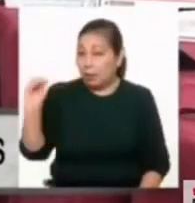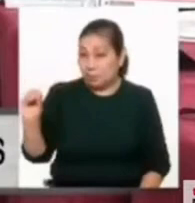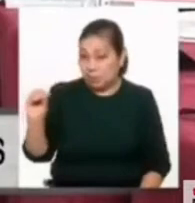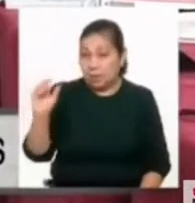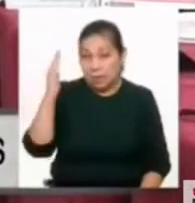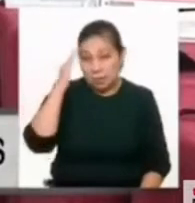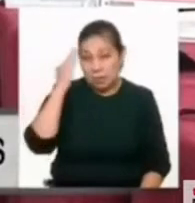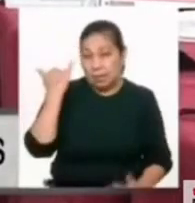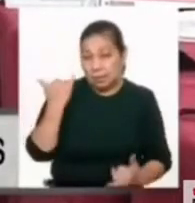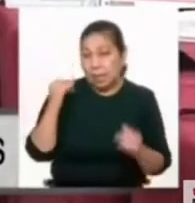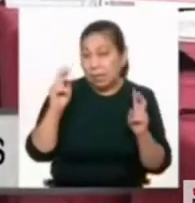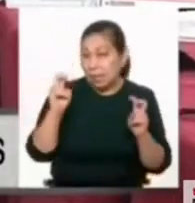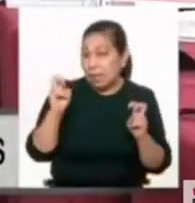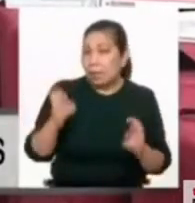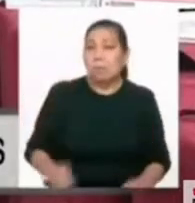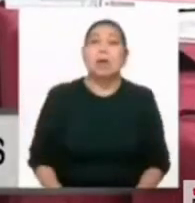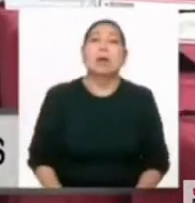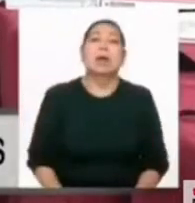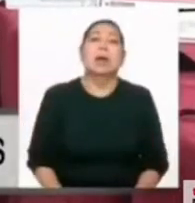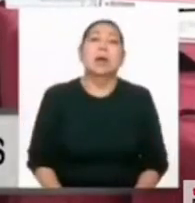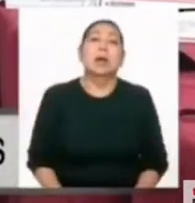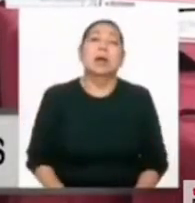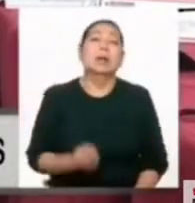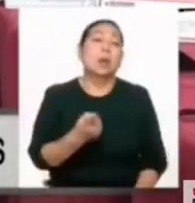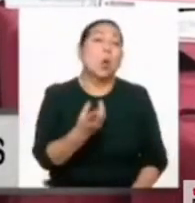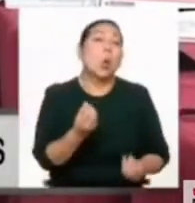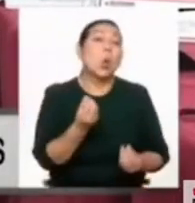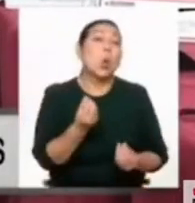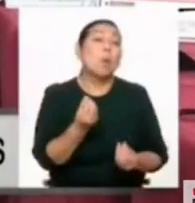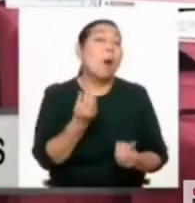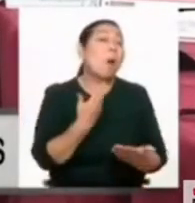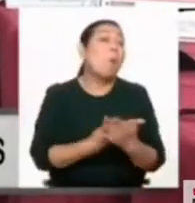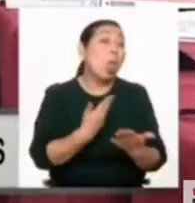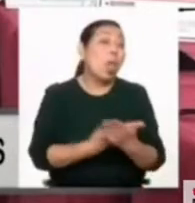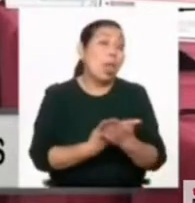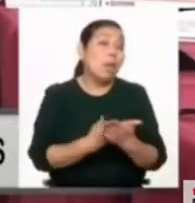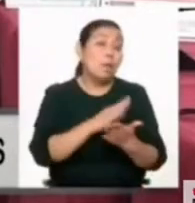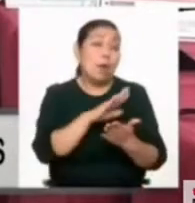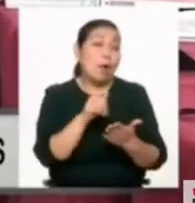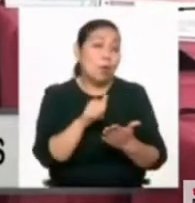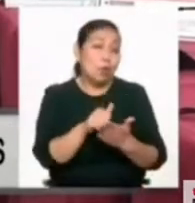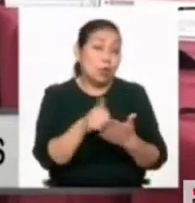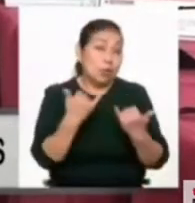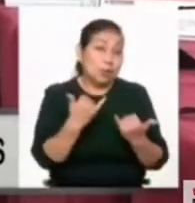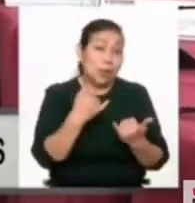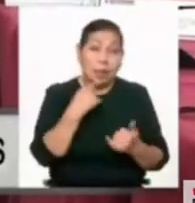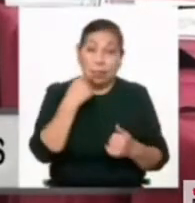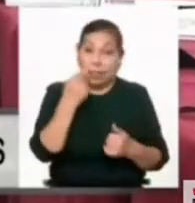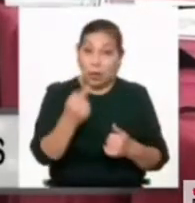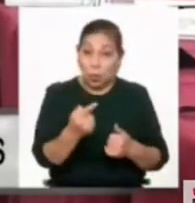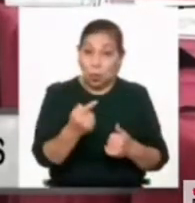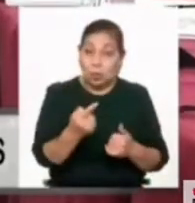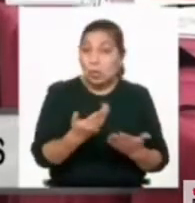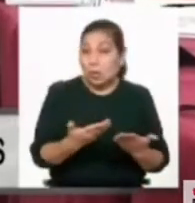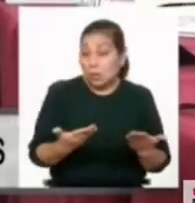mensaje respecto al tema? En todo caso, ¿lo consideran como una prueba ya de todo lo que está ocurriendo? Se ha denunciado que ha